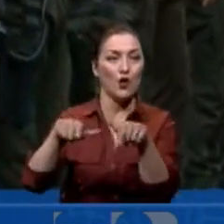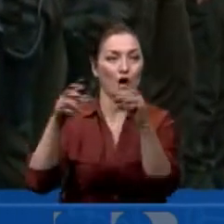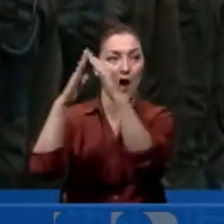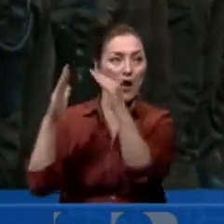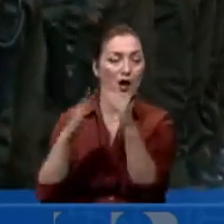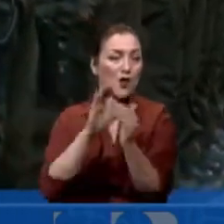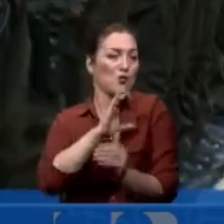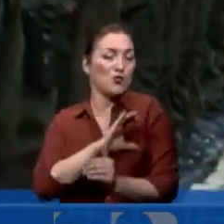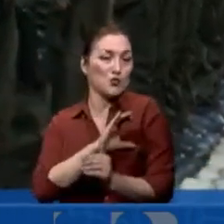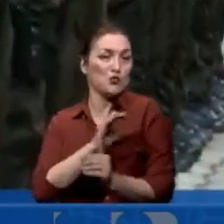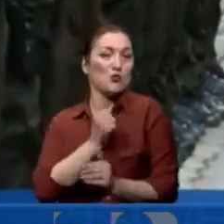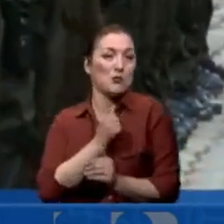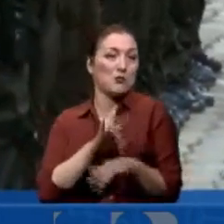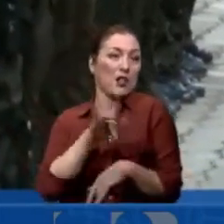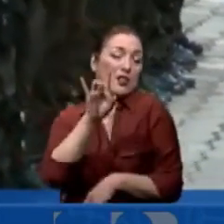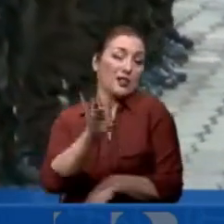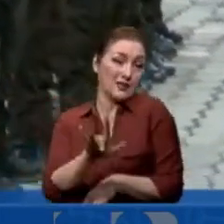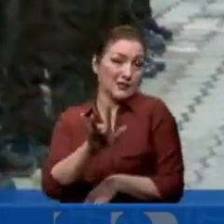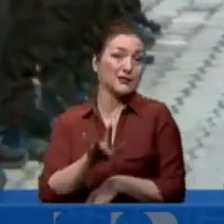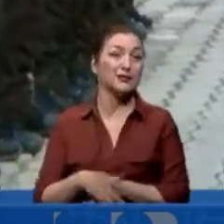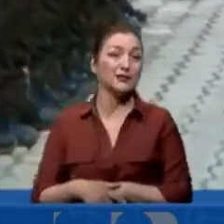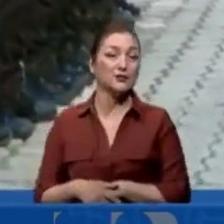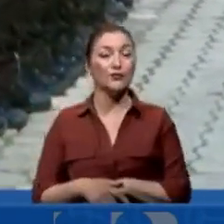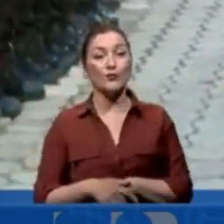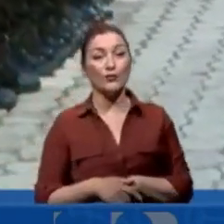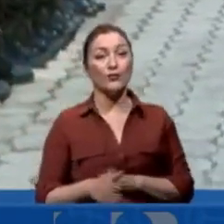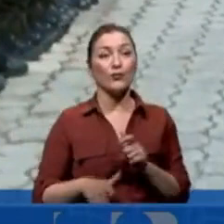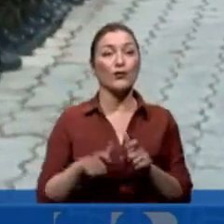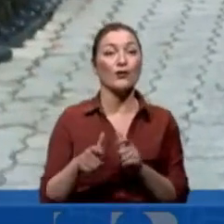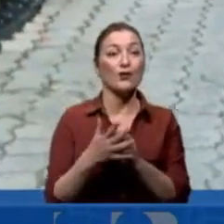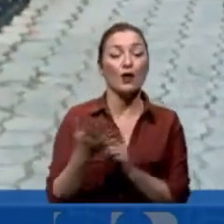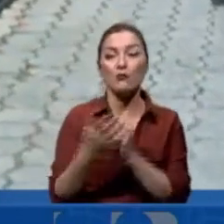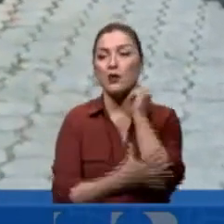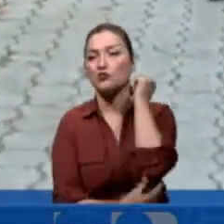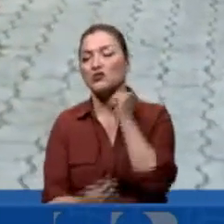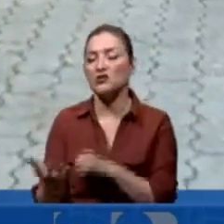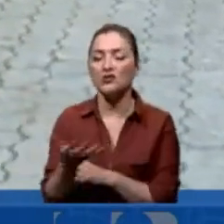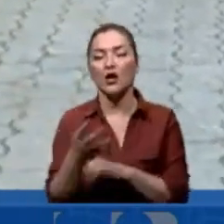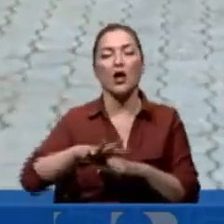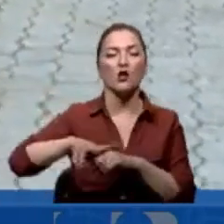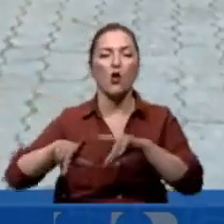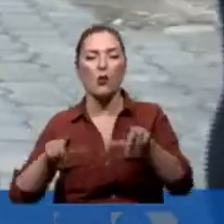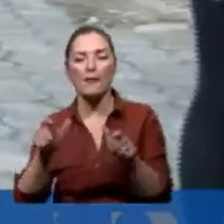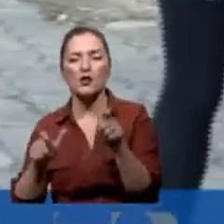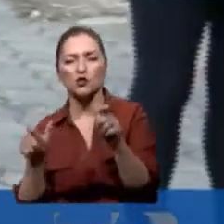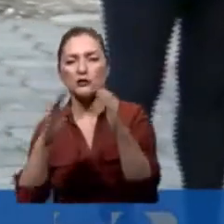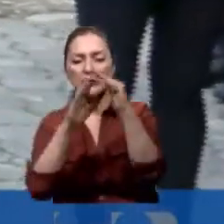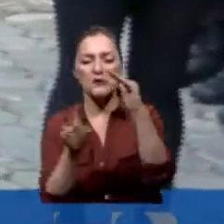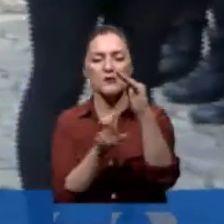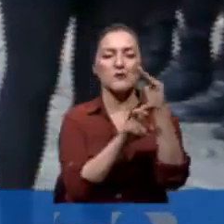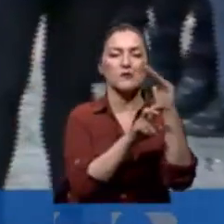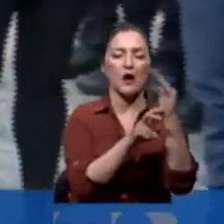municipales que también se encuentran abandonados y que están siendo tomados vale la pena mencionar por habitantes de calle y también por